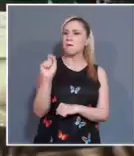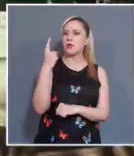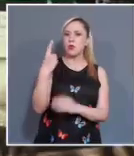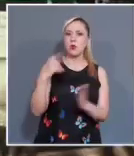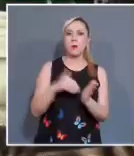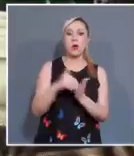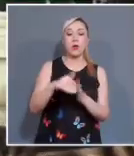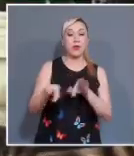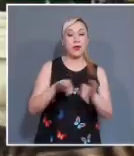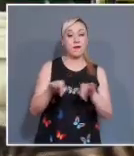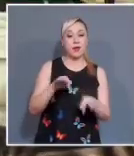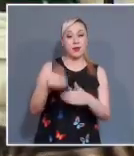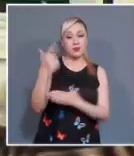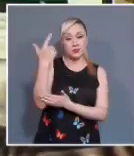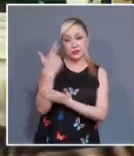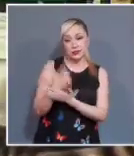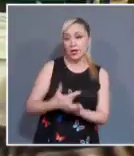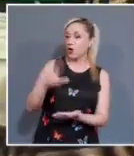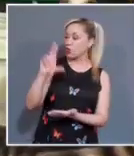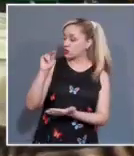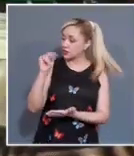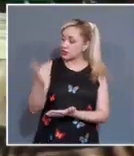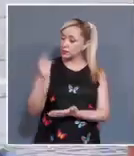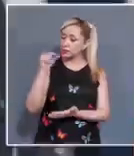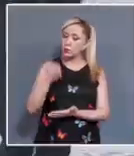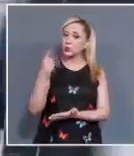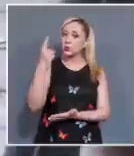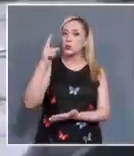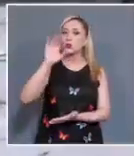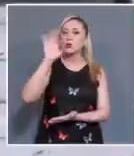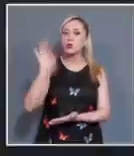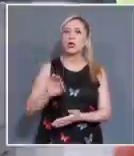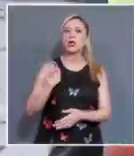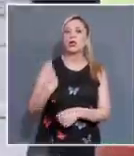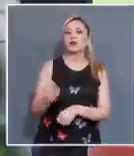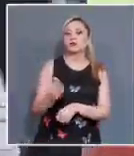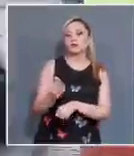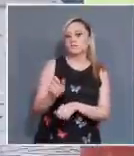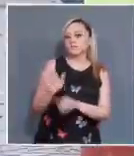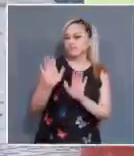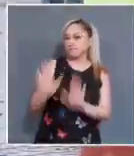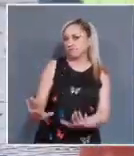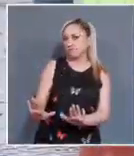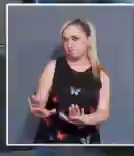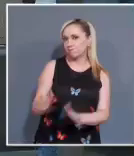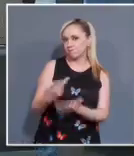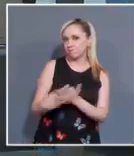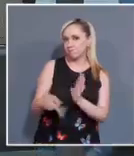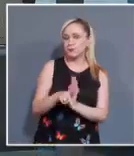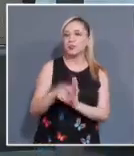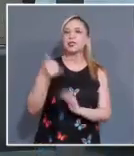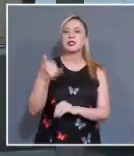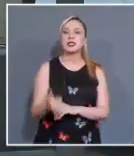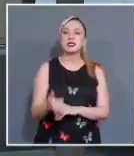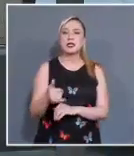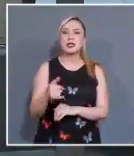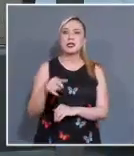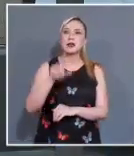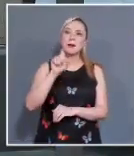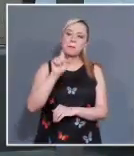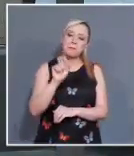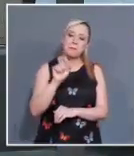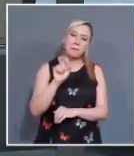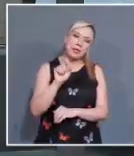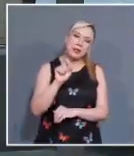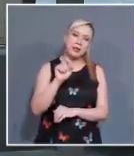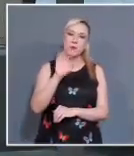El 86.1% son permanentes y el 13.9% informales. De estos empleos, el